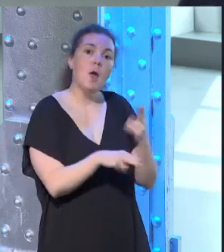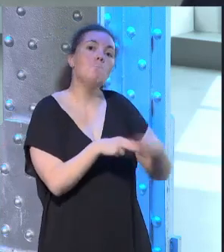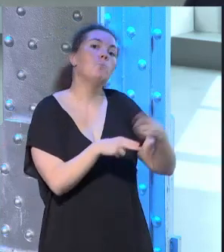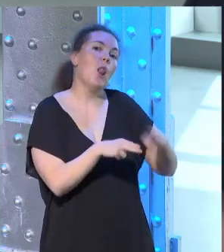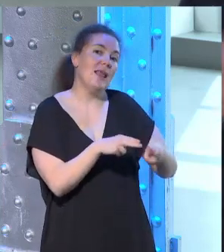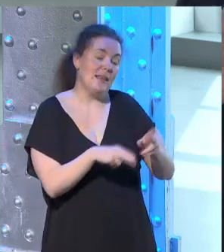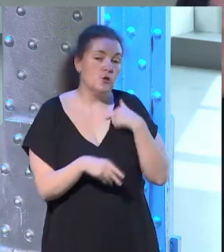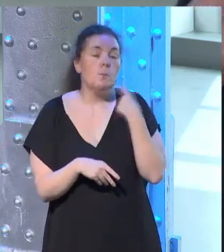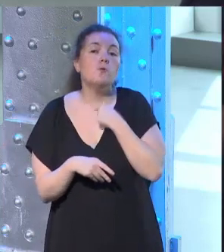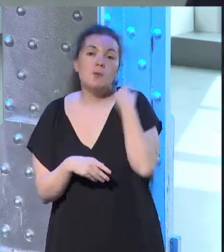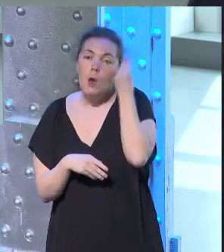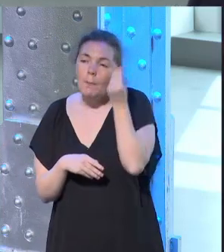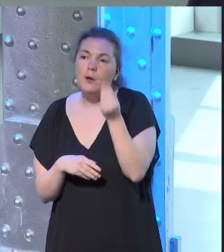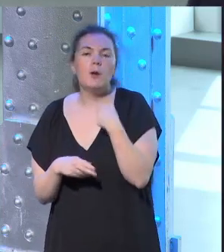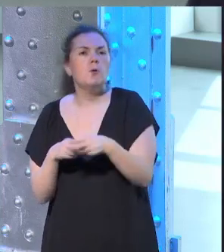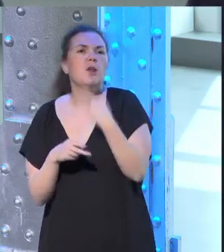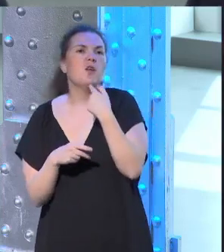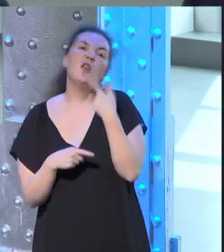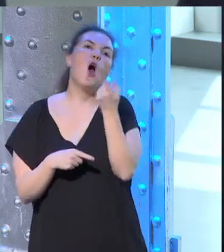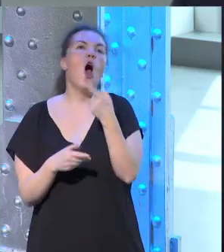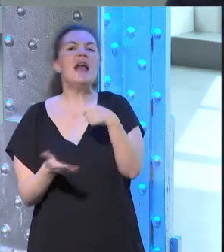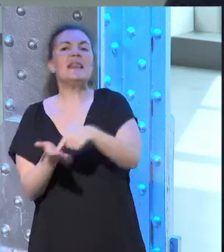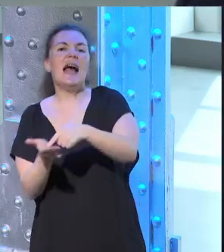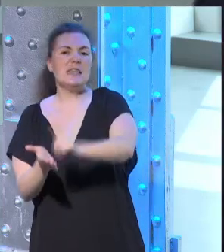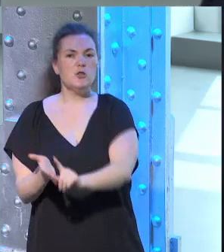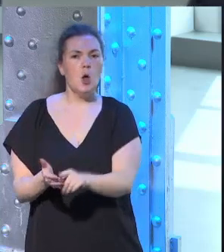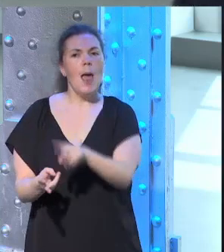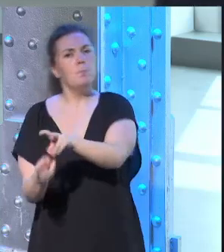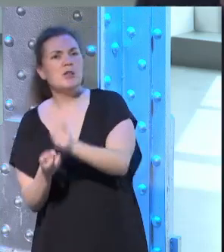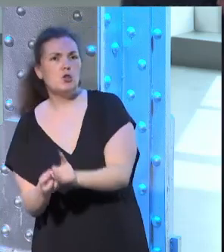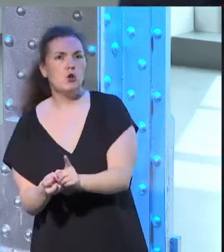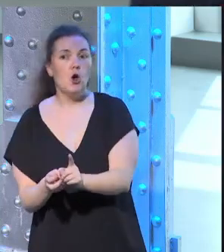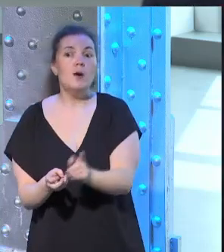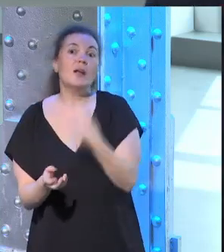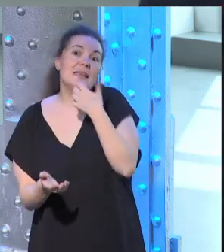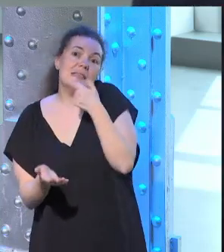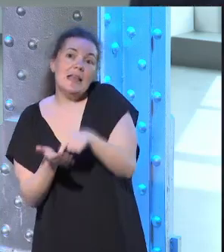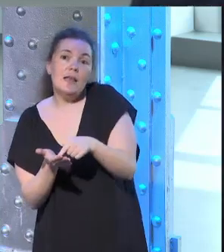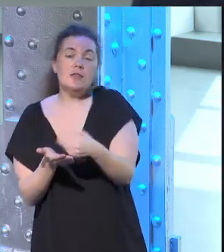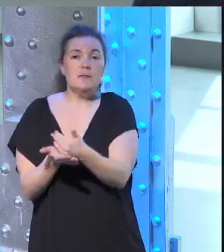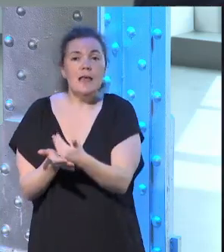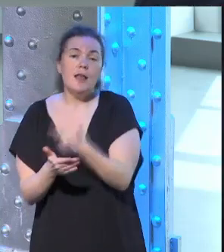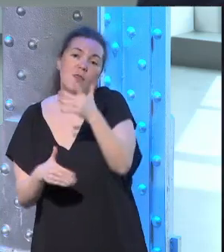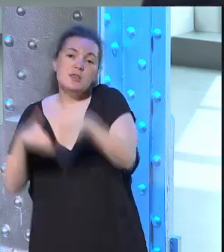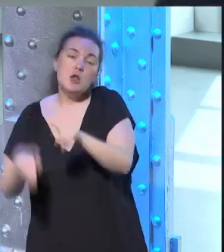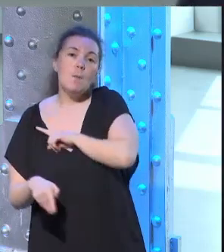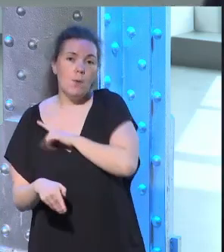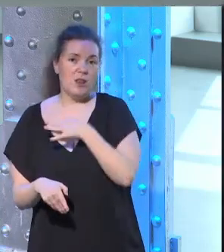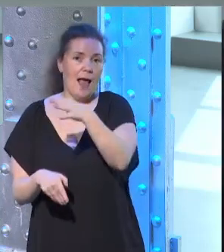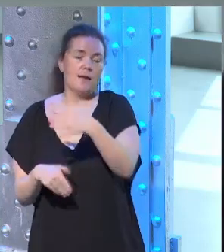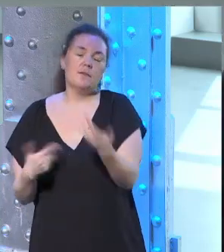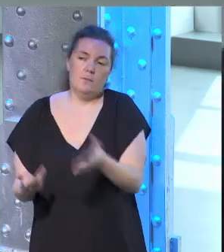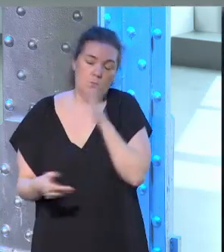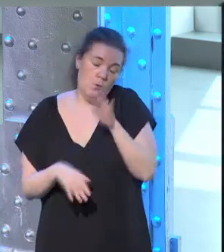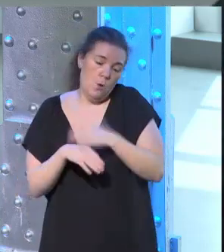opinión, porque muchos de los políticos dicen no, tasas no, no, impuestos no, ojo que no me van a votar, cortoplacismo electoral, ¿no? Entonces me gustaría saber un poco vuestra opinión, ¿no?